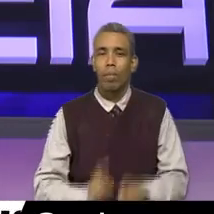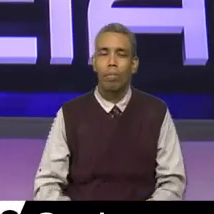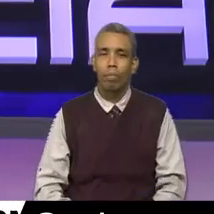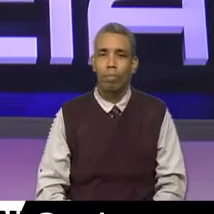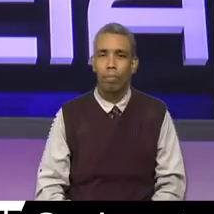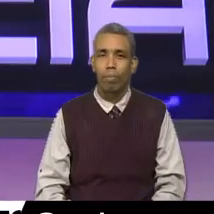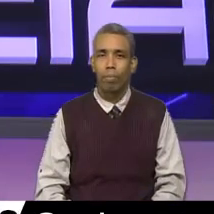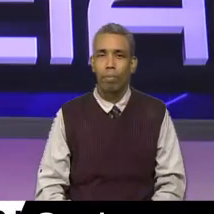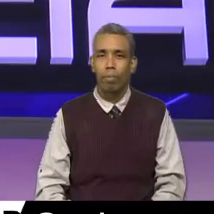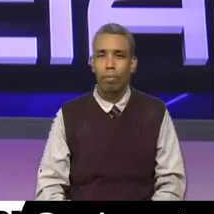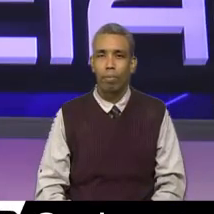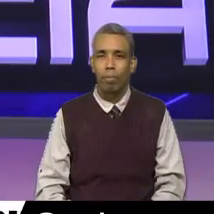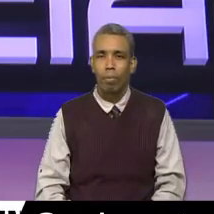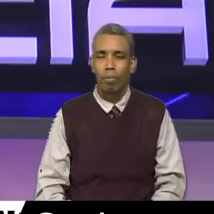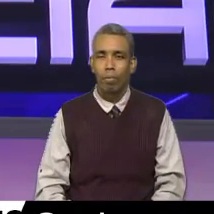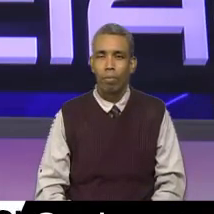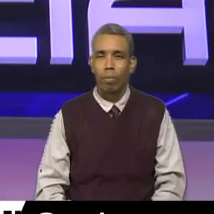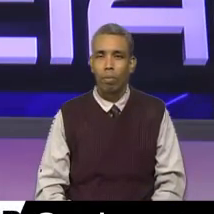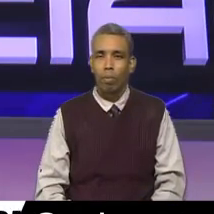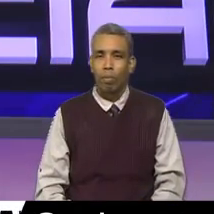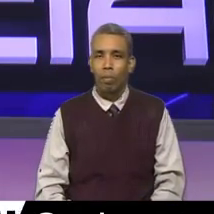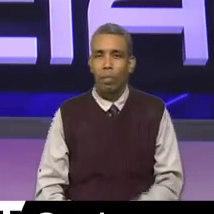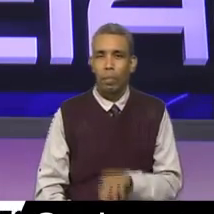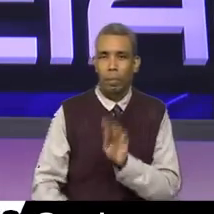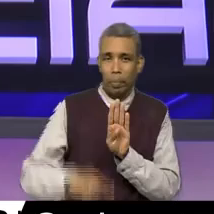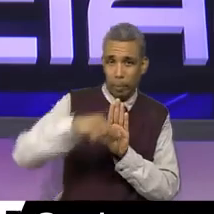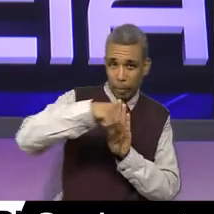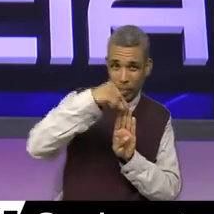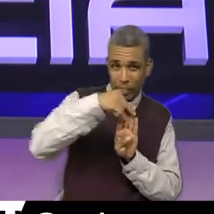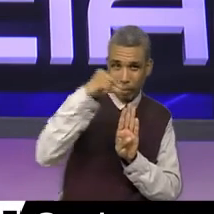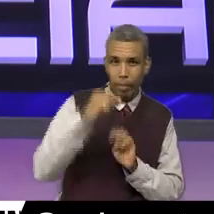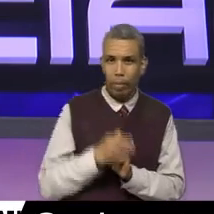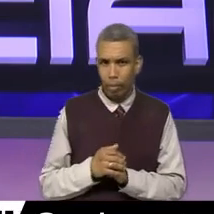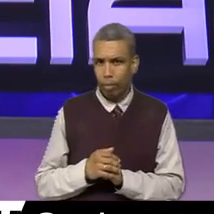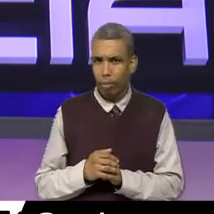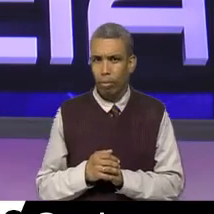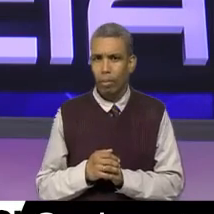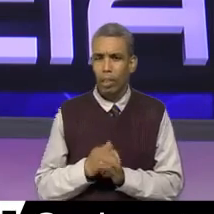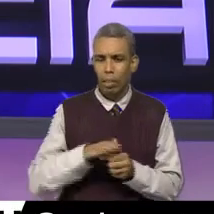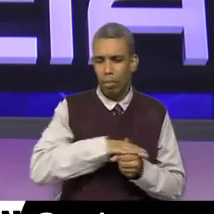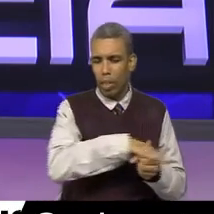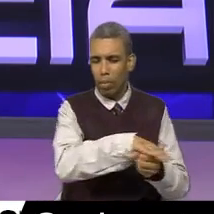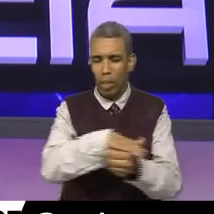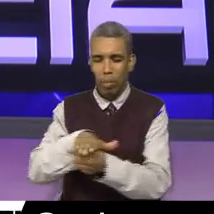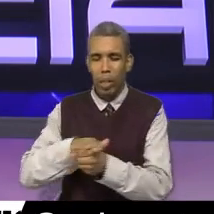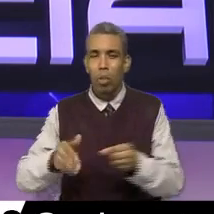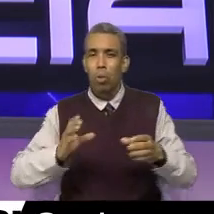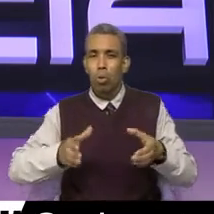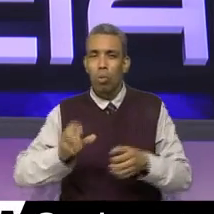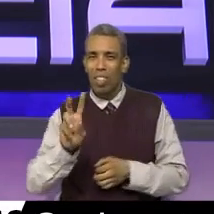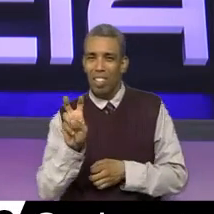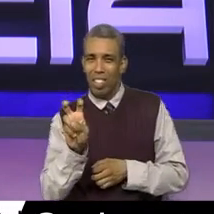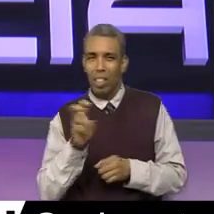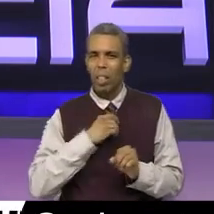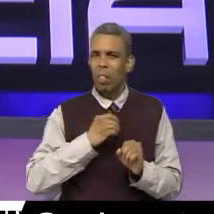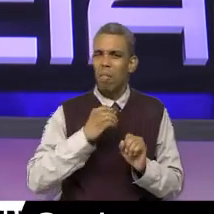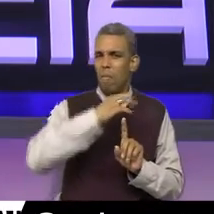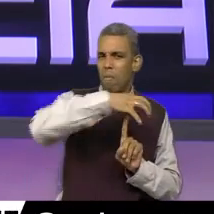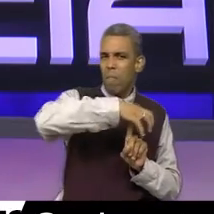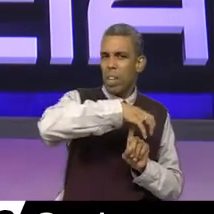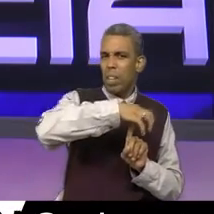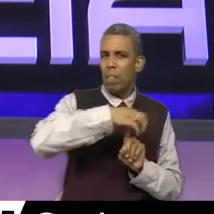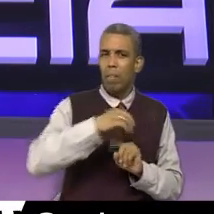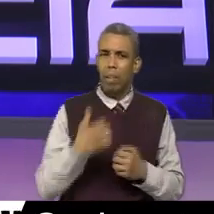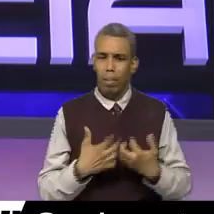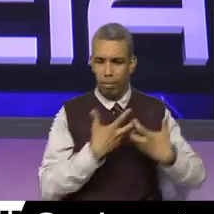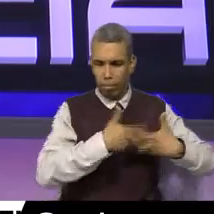La Cámara de Comercio de Barranca Bermeja realizó en la Comuna 7 de la ciudad la primera feria de formalización empresarial. El objetivo es llevar cada uno